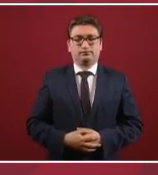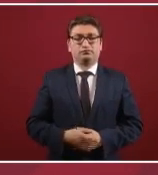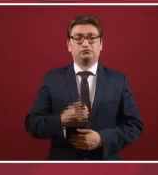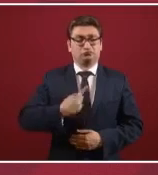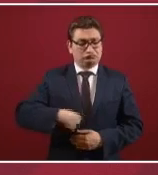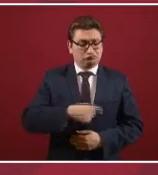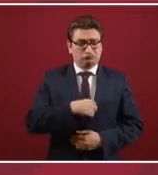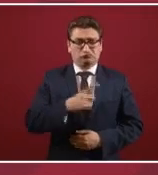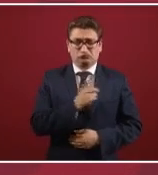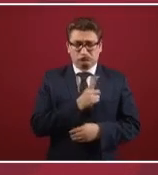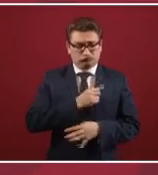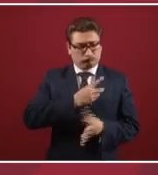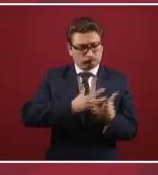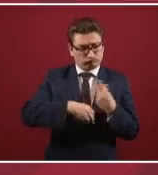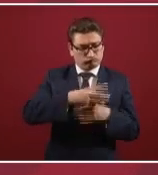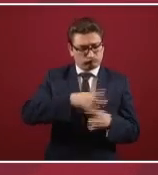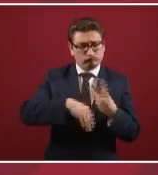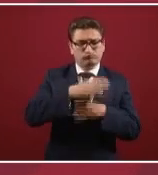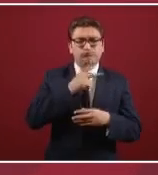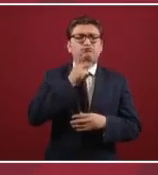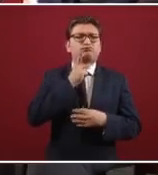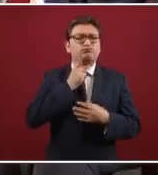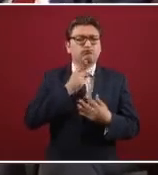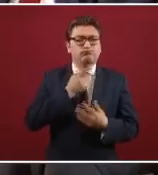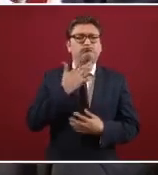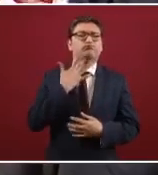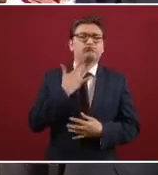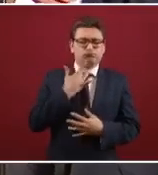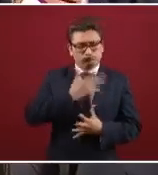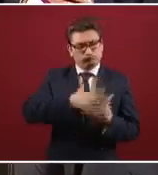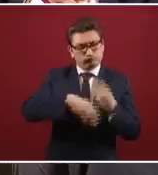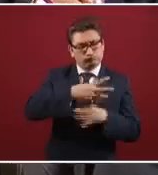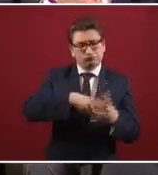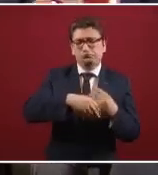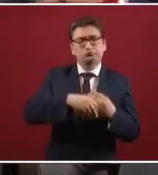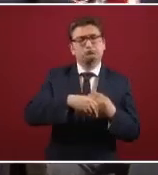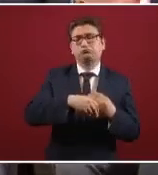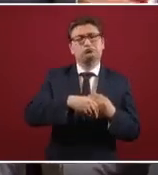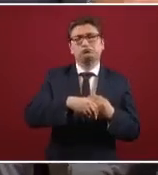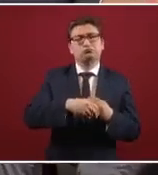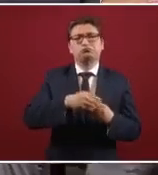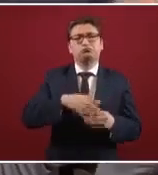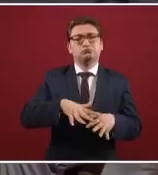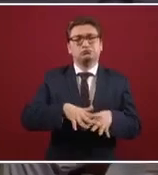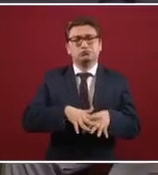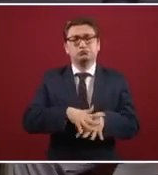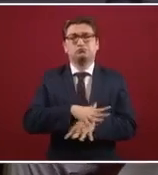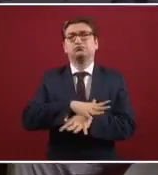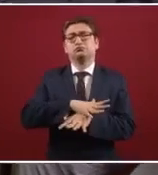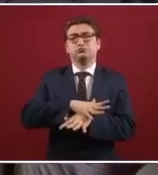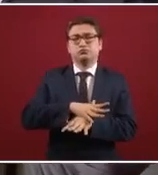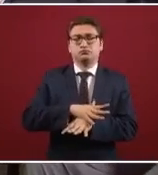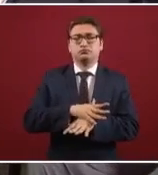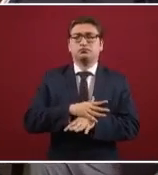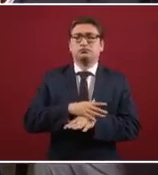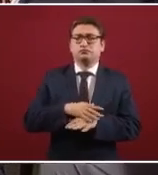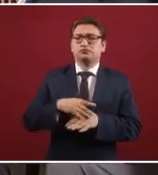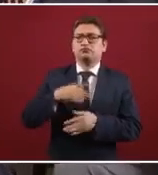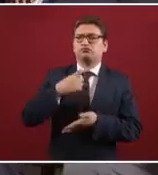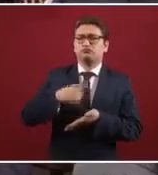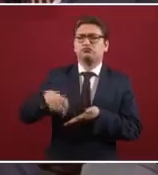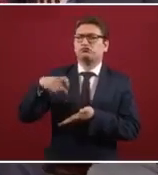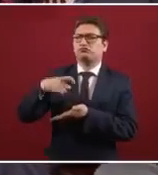autosuficientes en gasolinas a comprar el